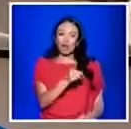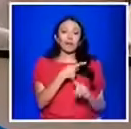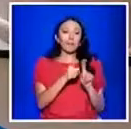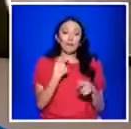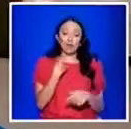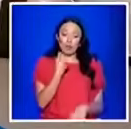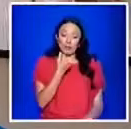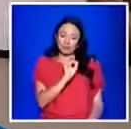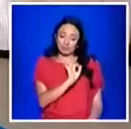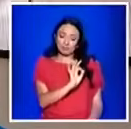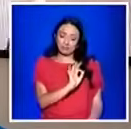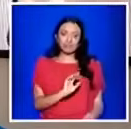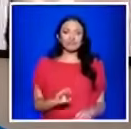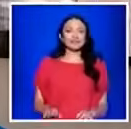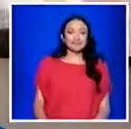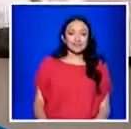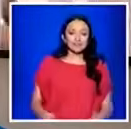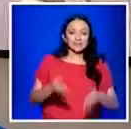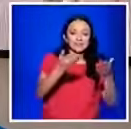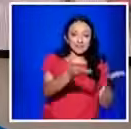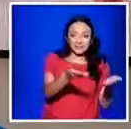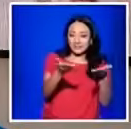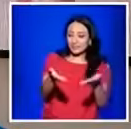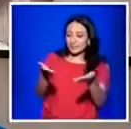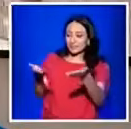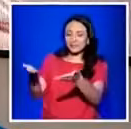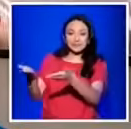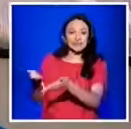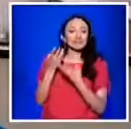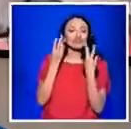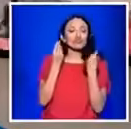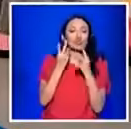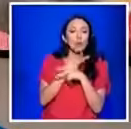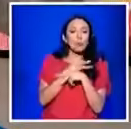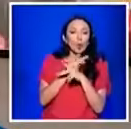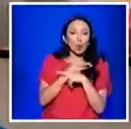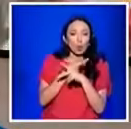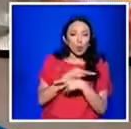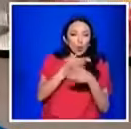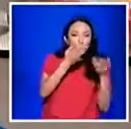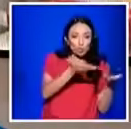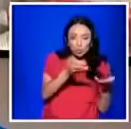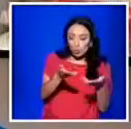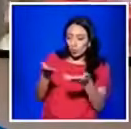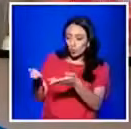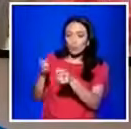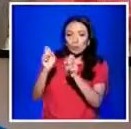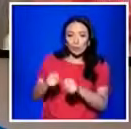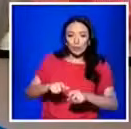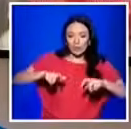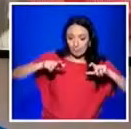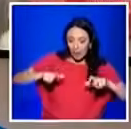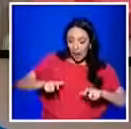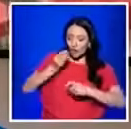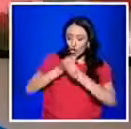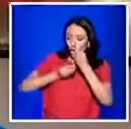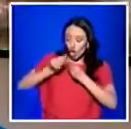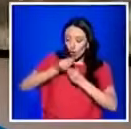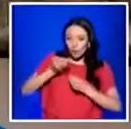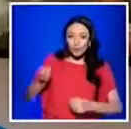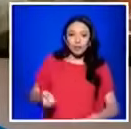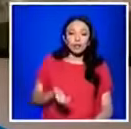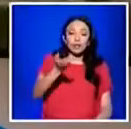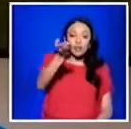un buen precio. Ahí están las ofertas, un sinnúmero de productos que pueden encontrar, platos típicos en nuestra tierra. Y tenemos